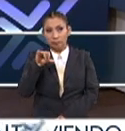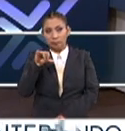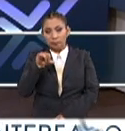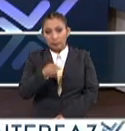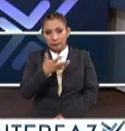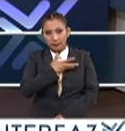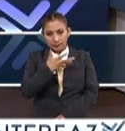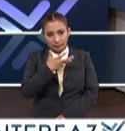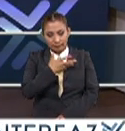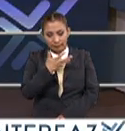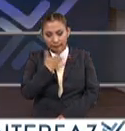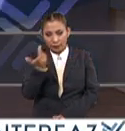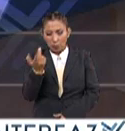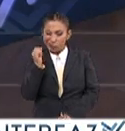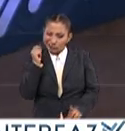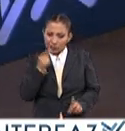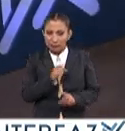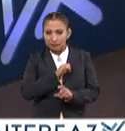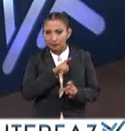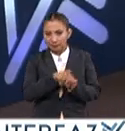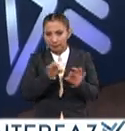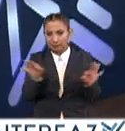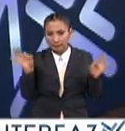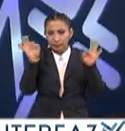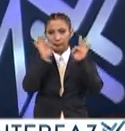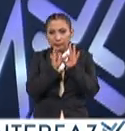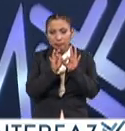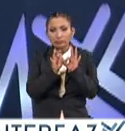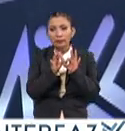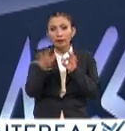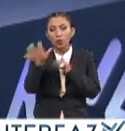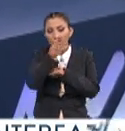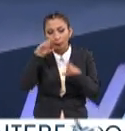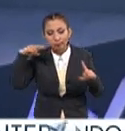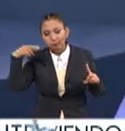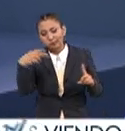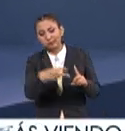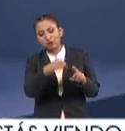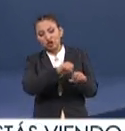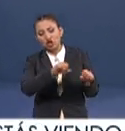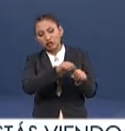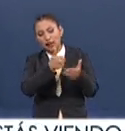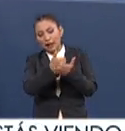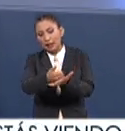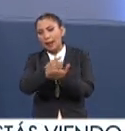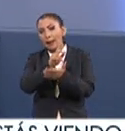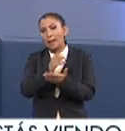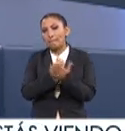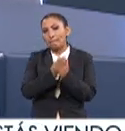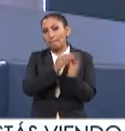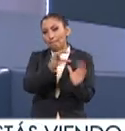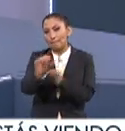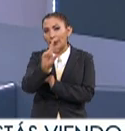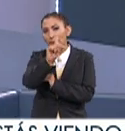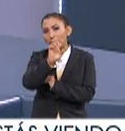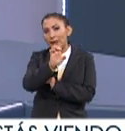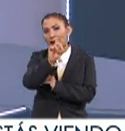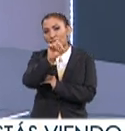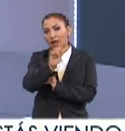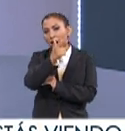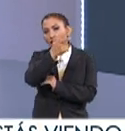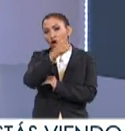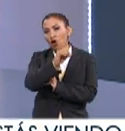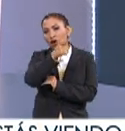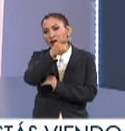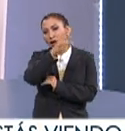tenemos una particularidad importante en un enfoque social pedagógico, ¿no? En donde se ubica que